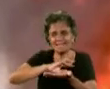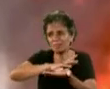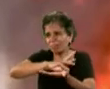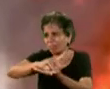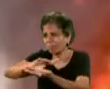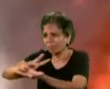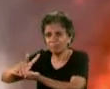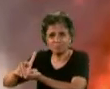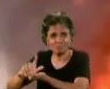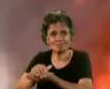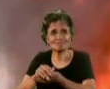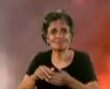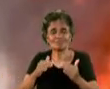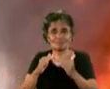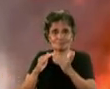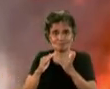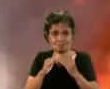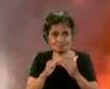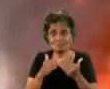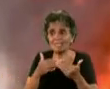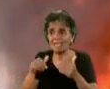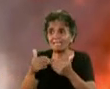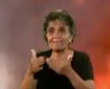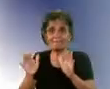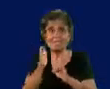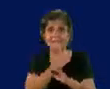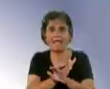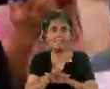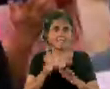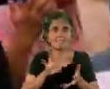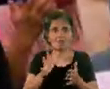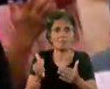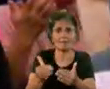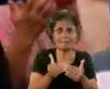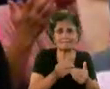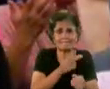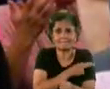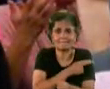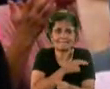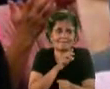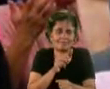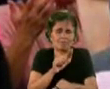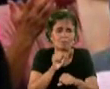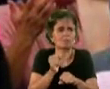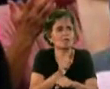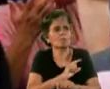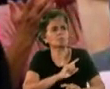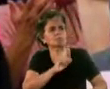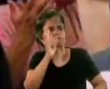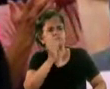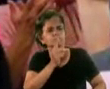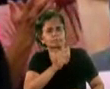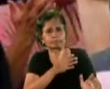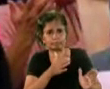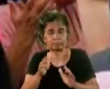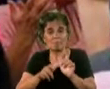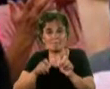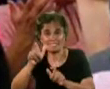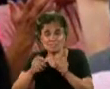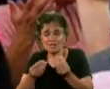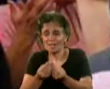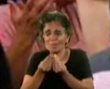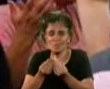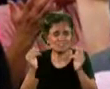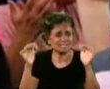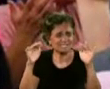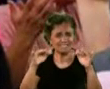un barrio controlado por el líder pandillero Barbecue Charicier. Cientos de personas protestaron por la falta de comida y los